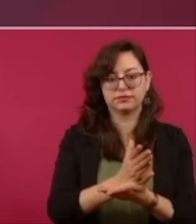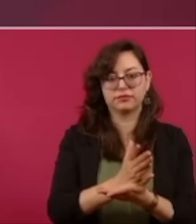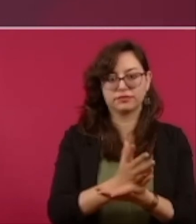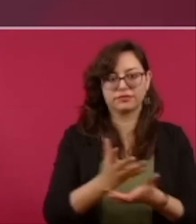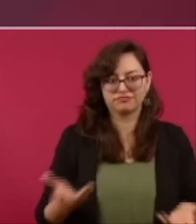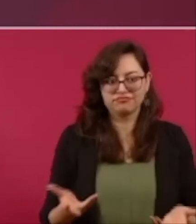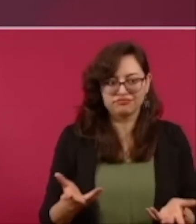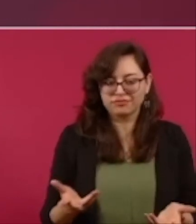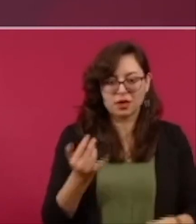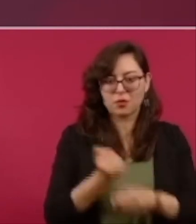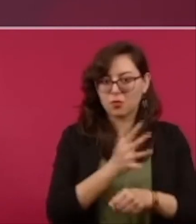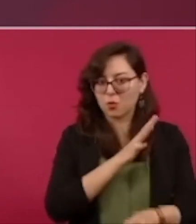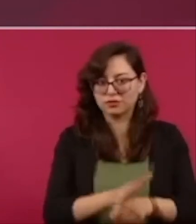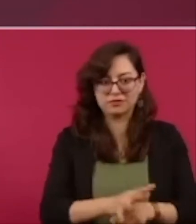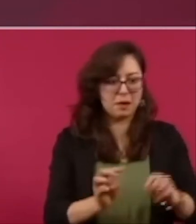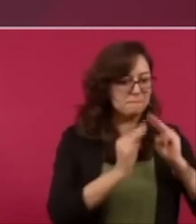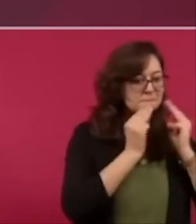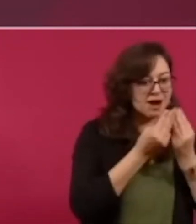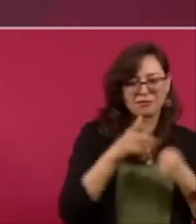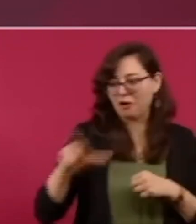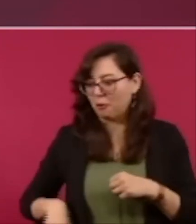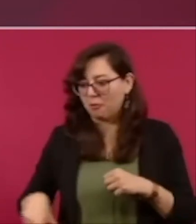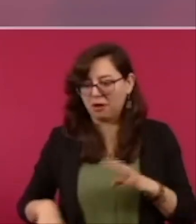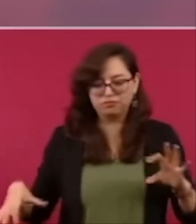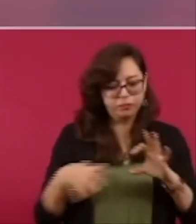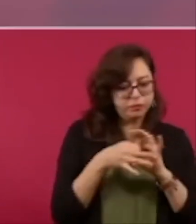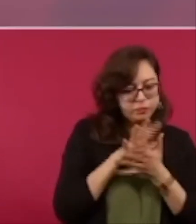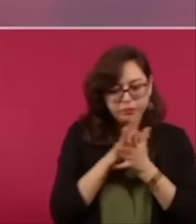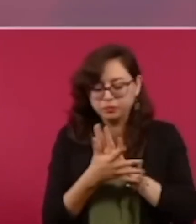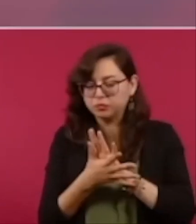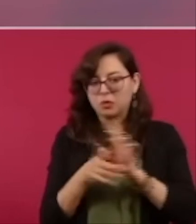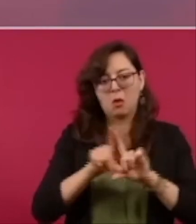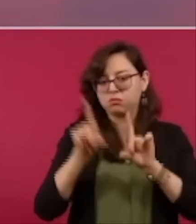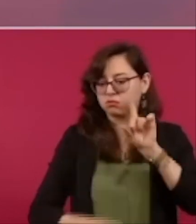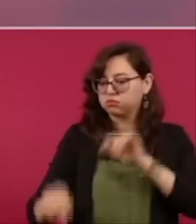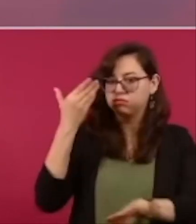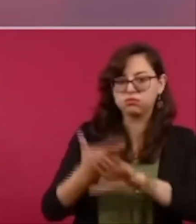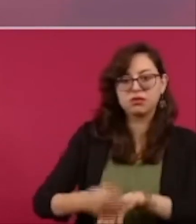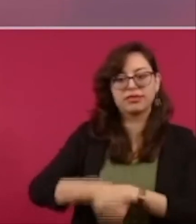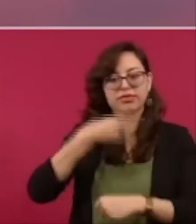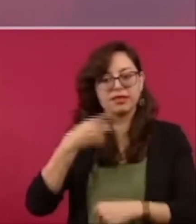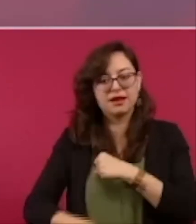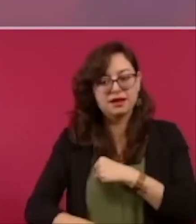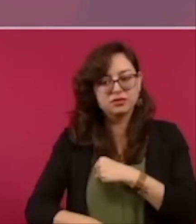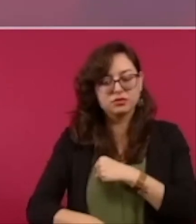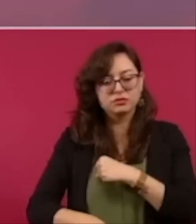ese contubernio que tanto daño le ha hecho al país, que tiene que ver,